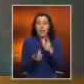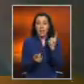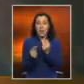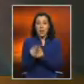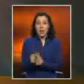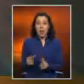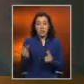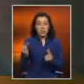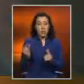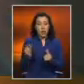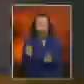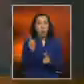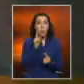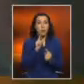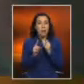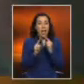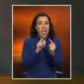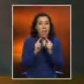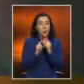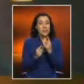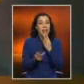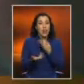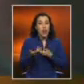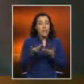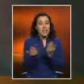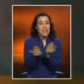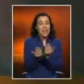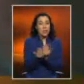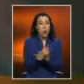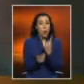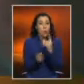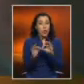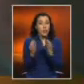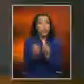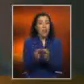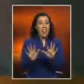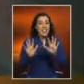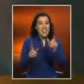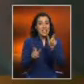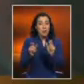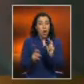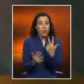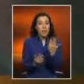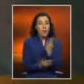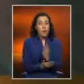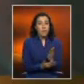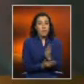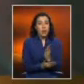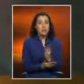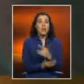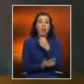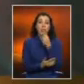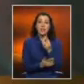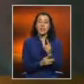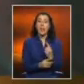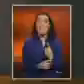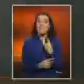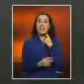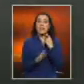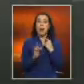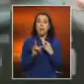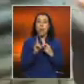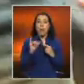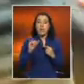nacional. Según la última encuesta de convivencia escolar, uno de cada 10 alumnos de octavo básico reconoce ser víctima de